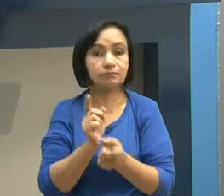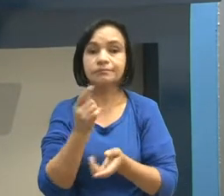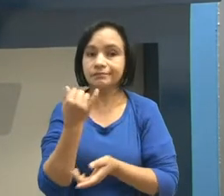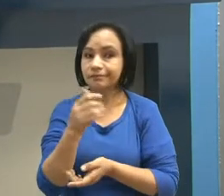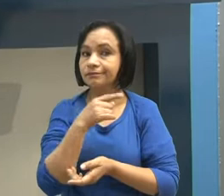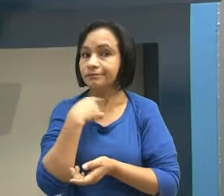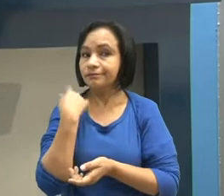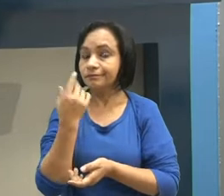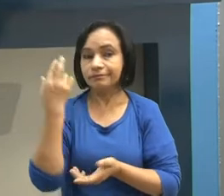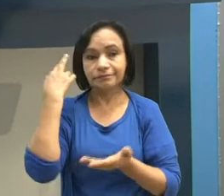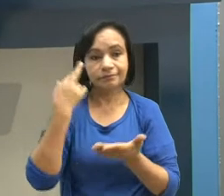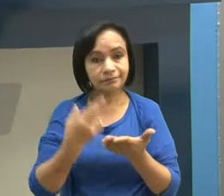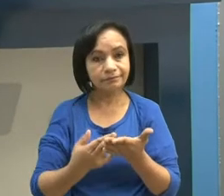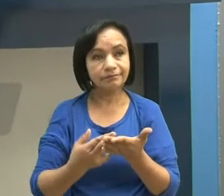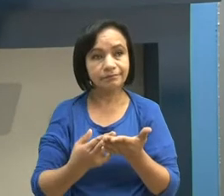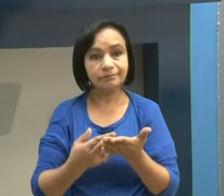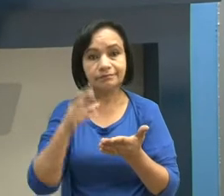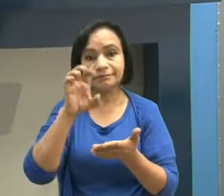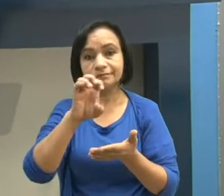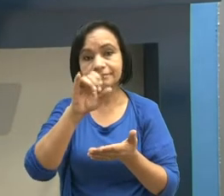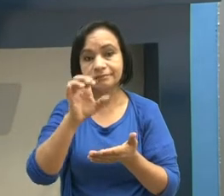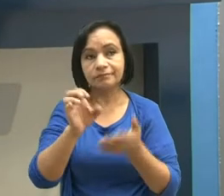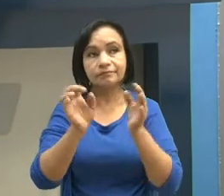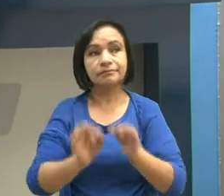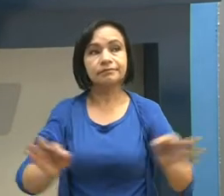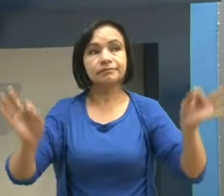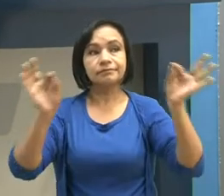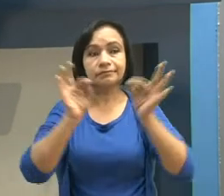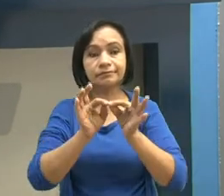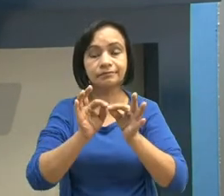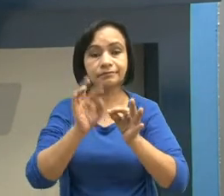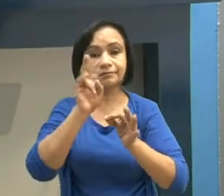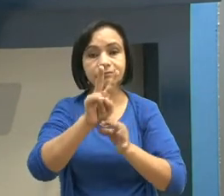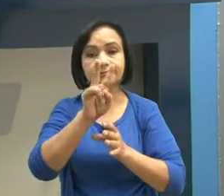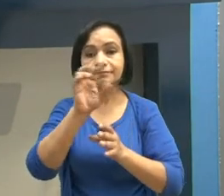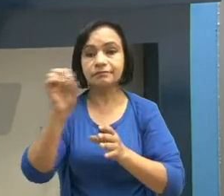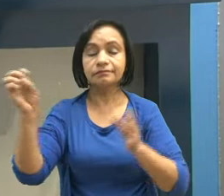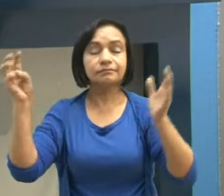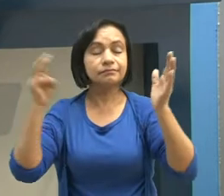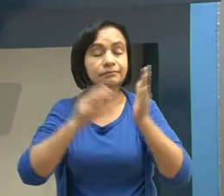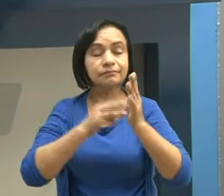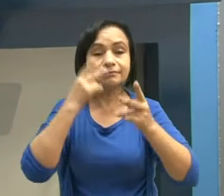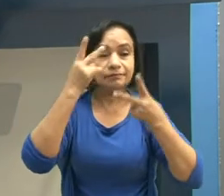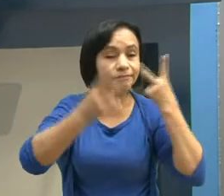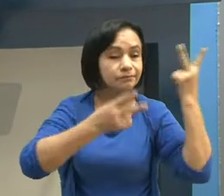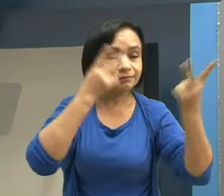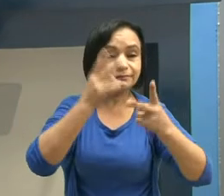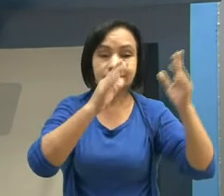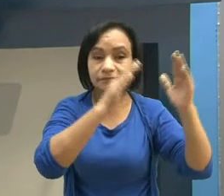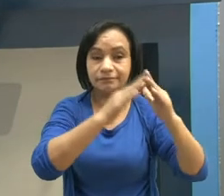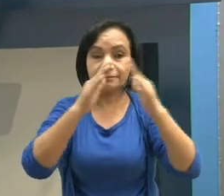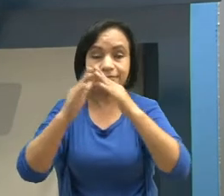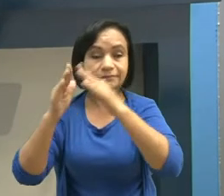bueno que me lo recordás, pero hay un eje fundamental. Nosotros tenemos programadas más de 200.000 visitas, casa a casa,